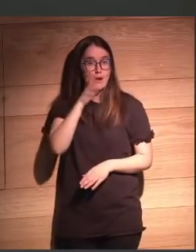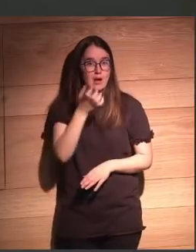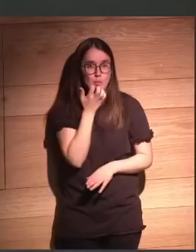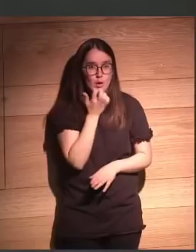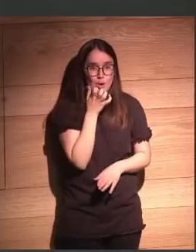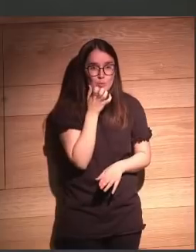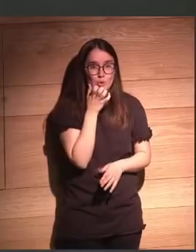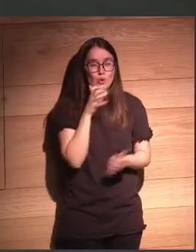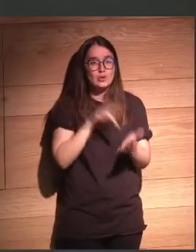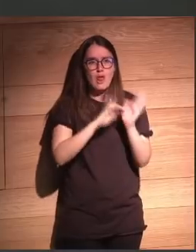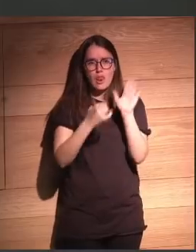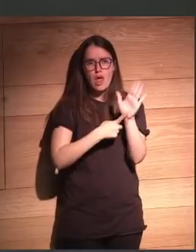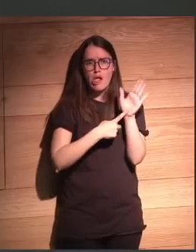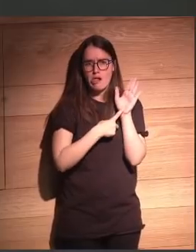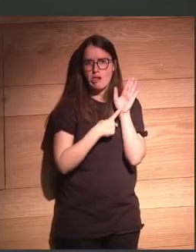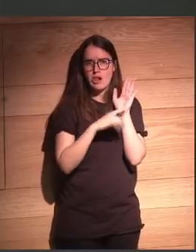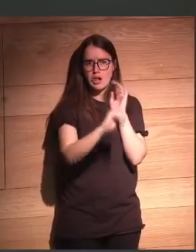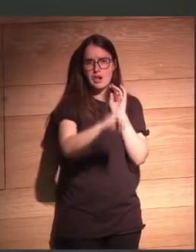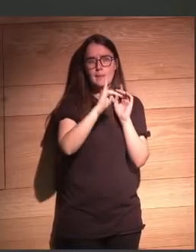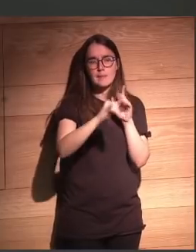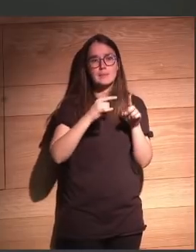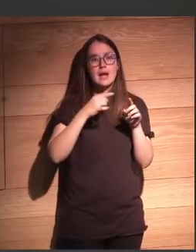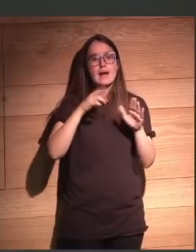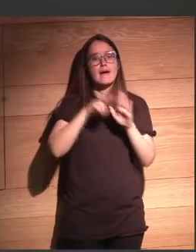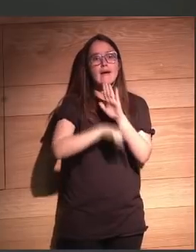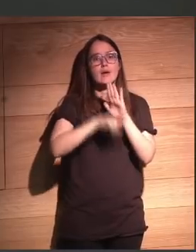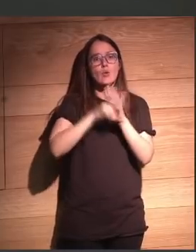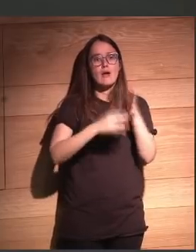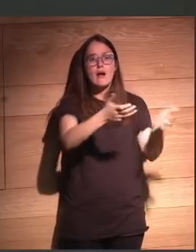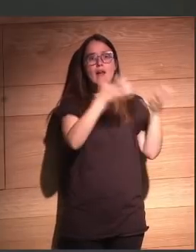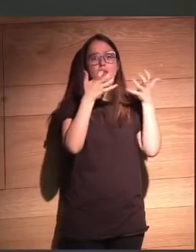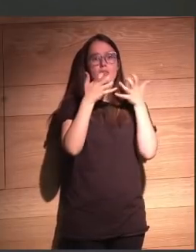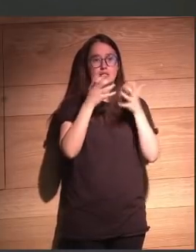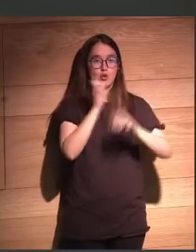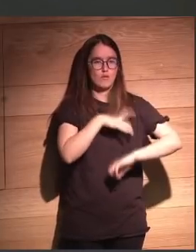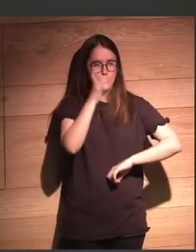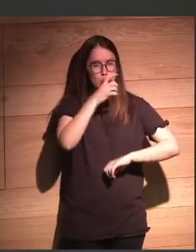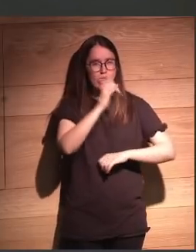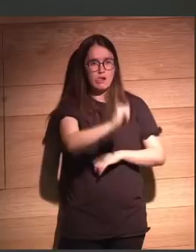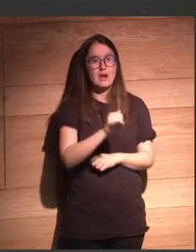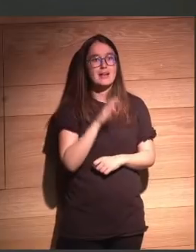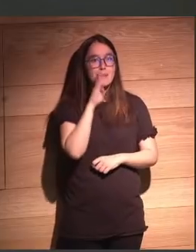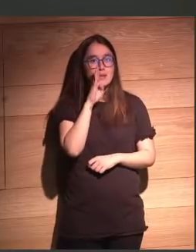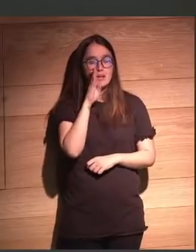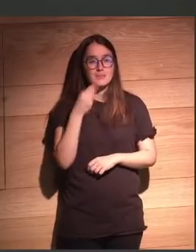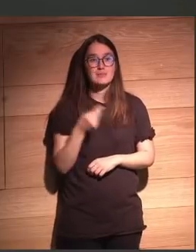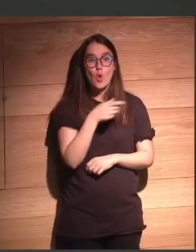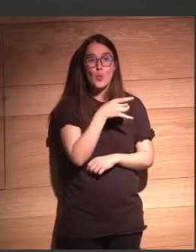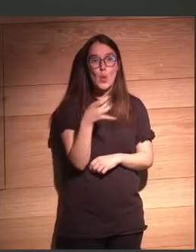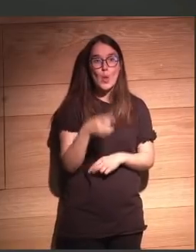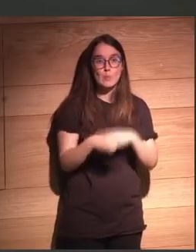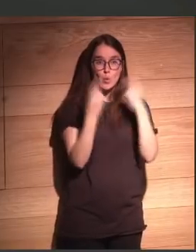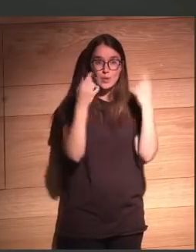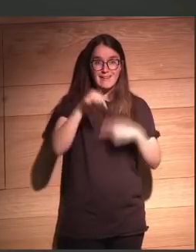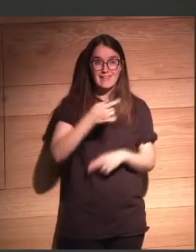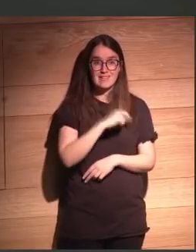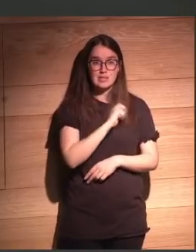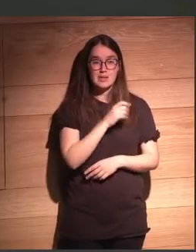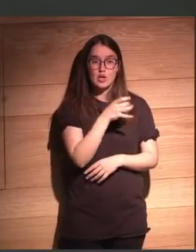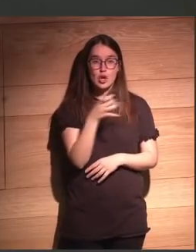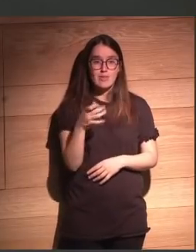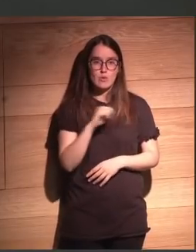ejemplo, hay leyes que regulan las ganancias de los fondos buitre. En Bélgica con la deuda pública, aquí en España